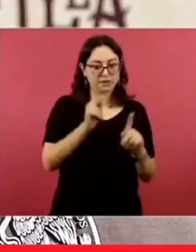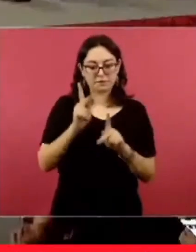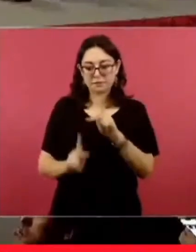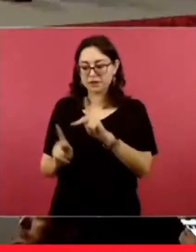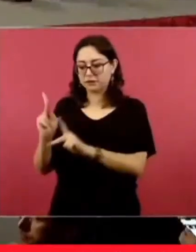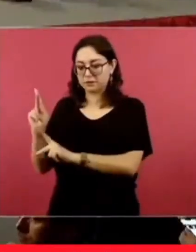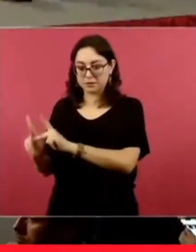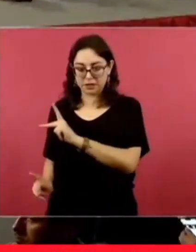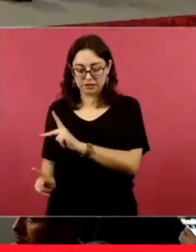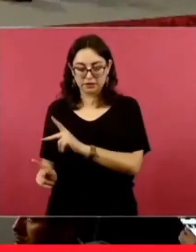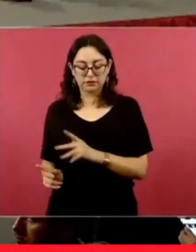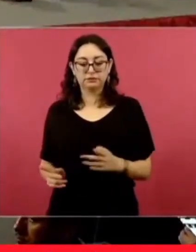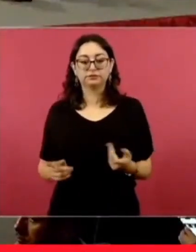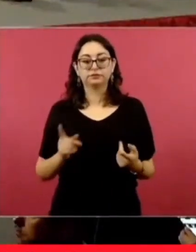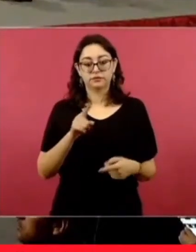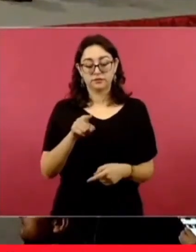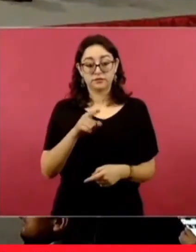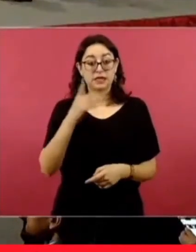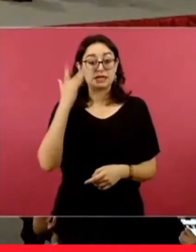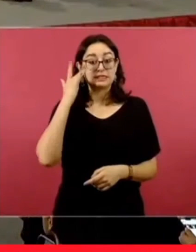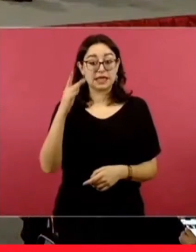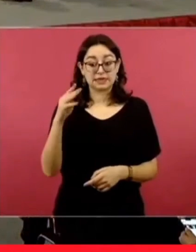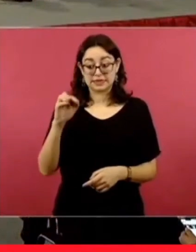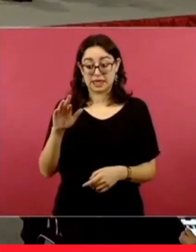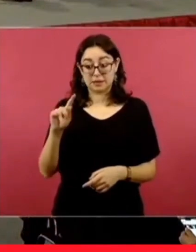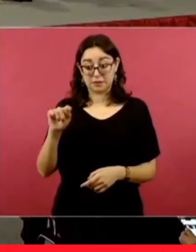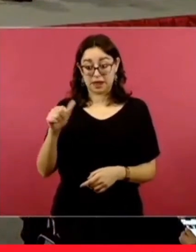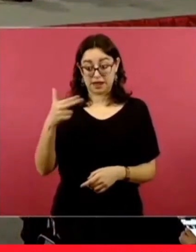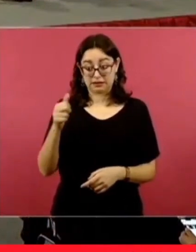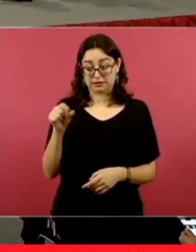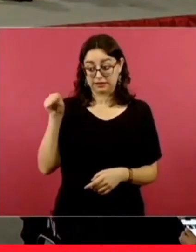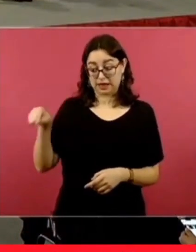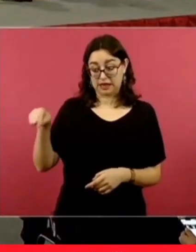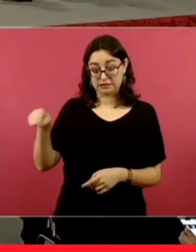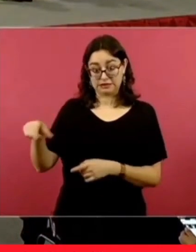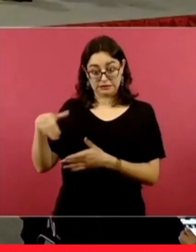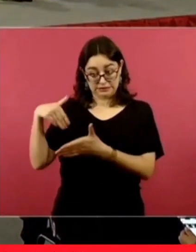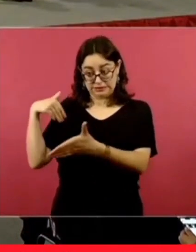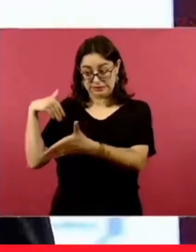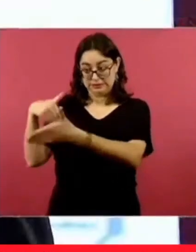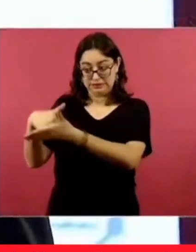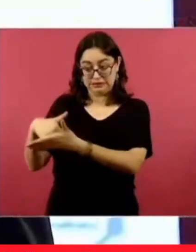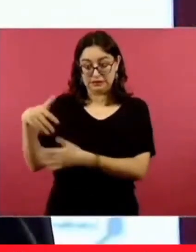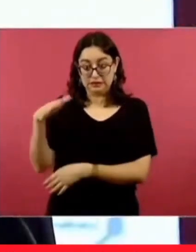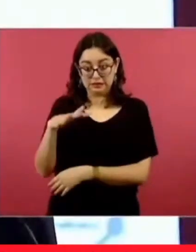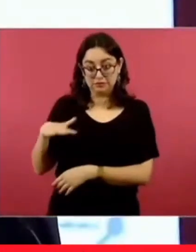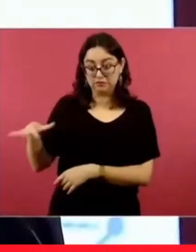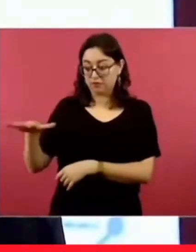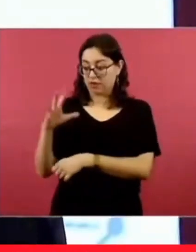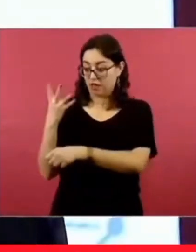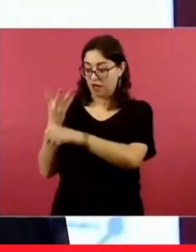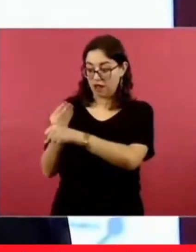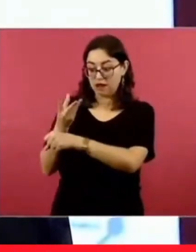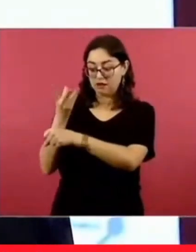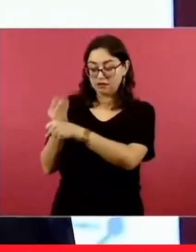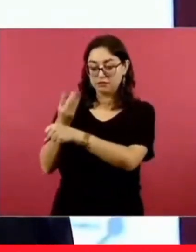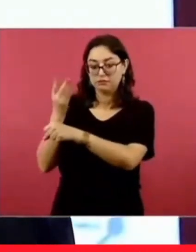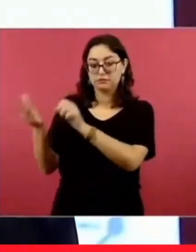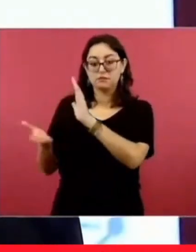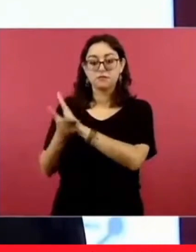y empezaríamos con lo que es la Terminal de Santa Marta. ¿Por qué es muy importante este espacio en la Terminal de Santa Marta? Porque nos permite